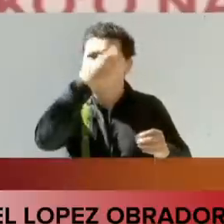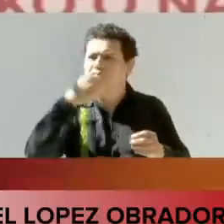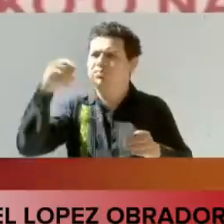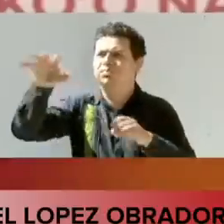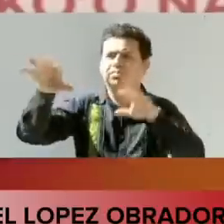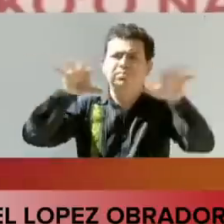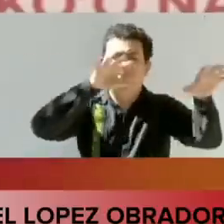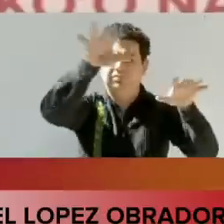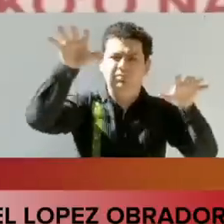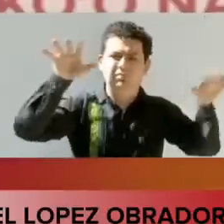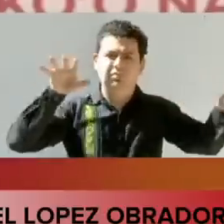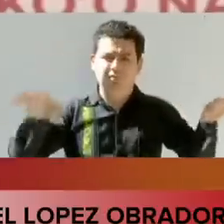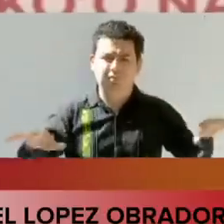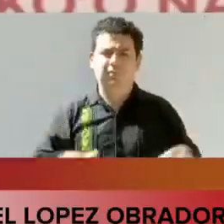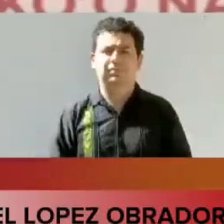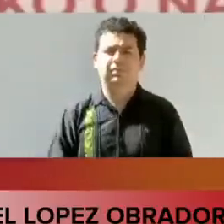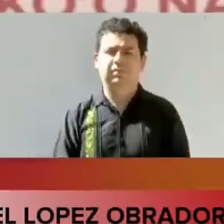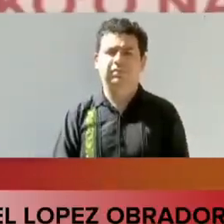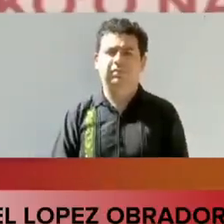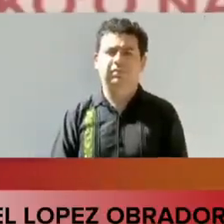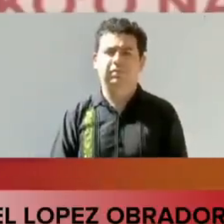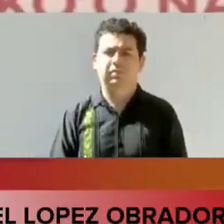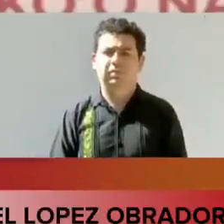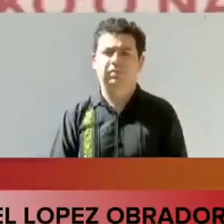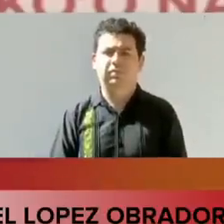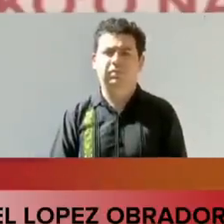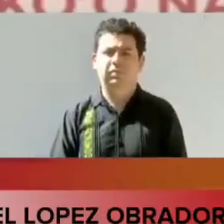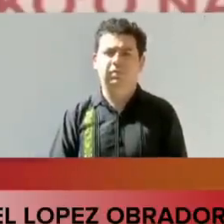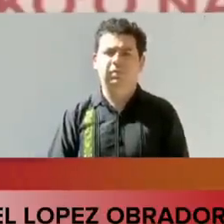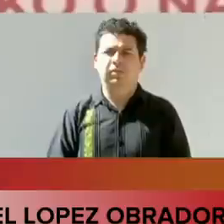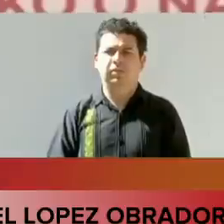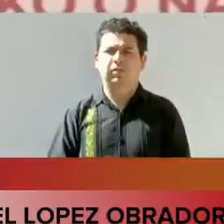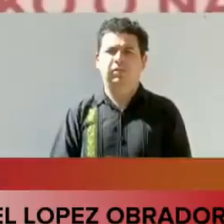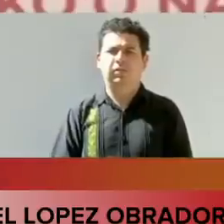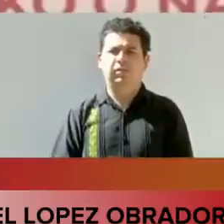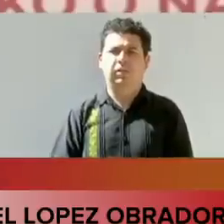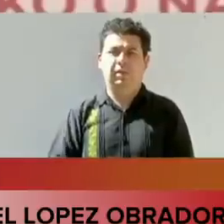era de que imperaba la corrupción.